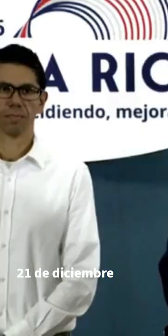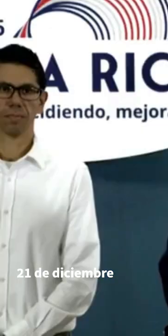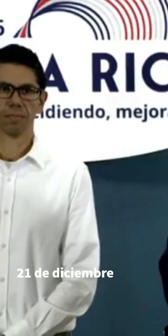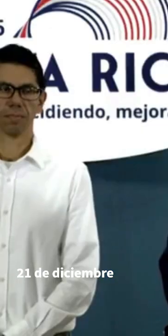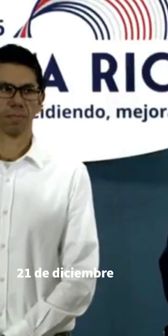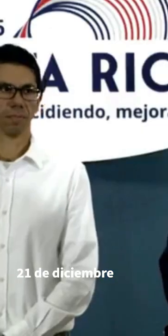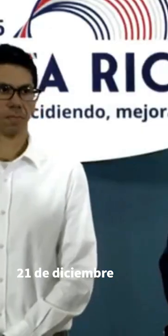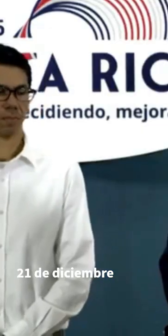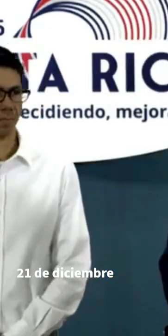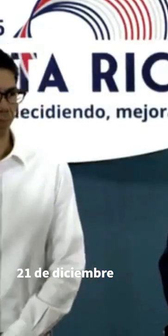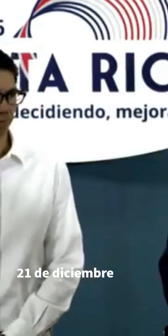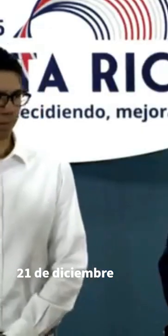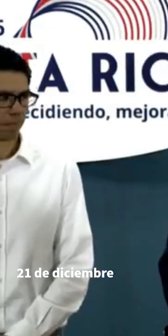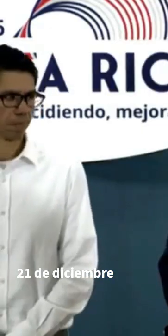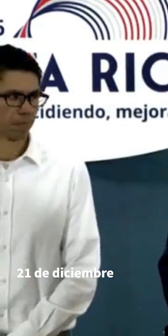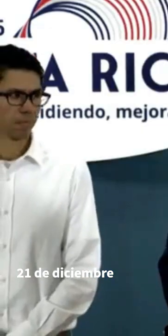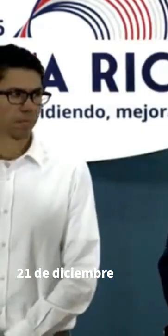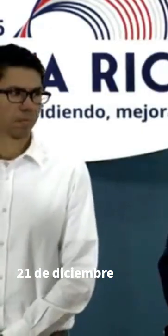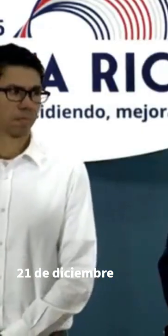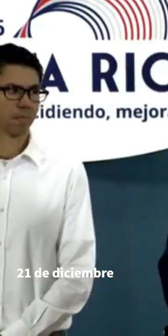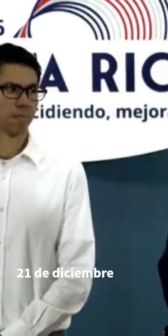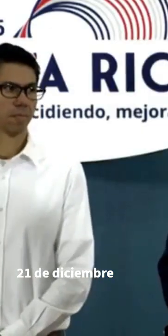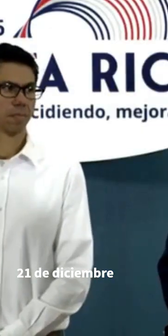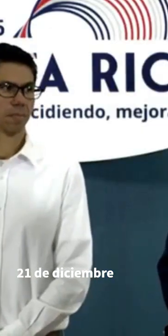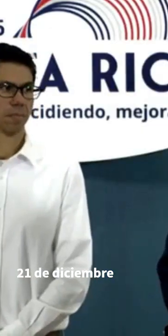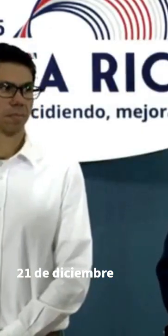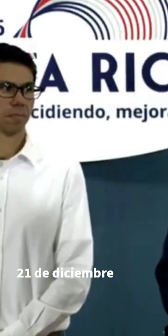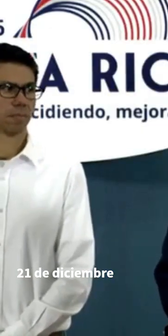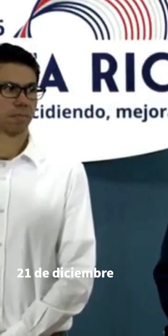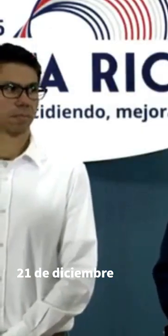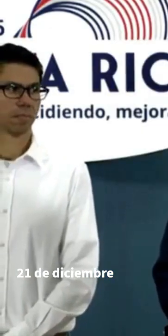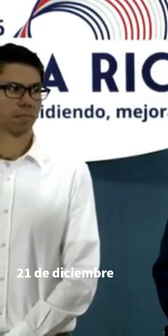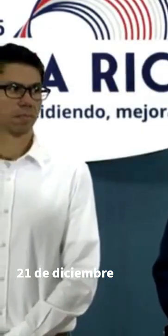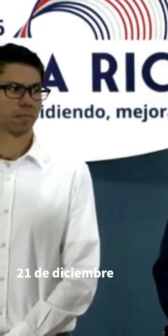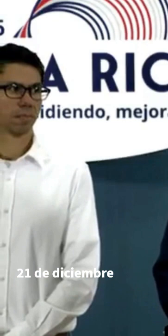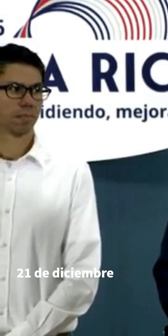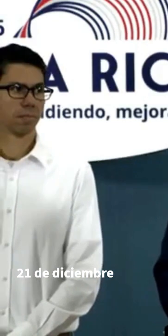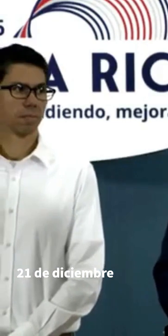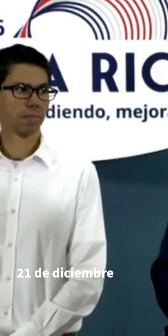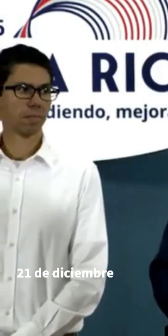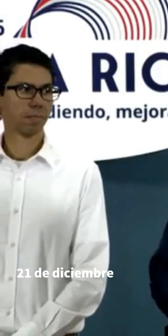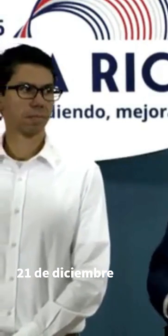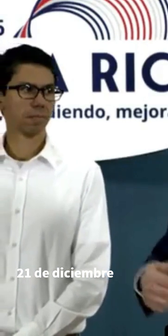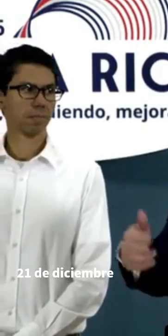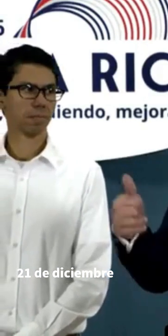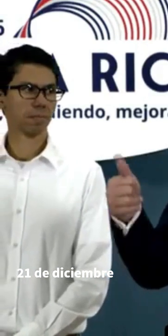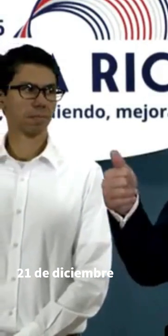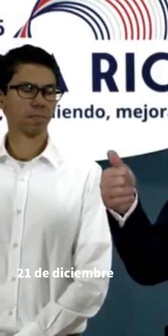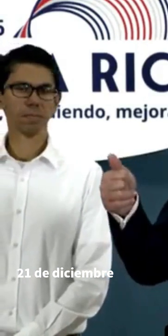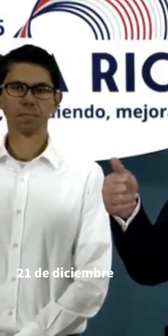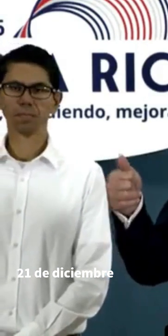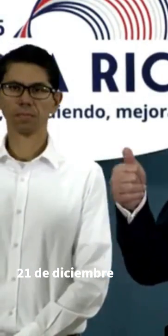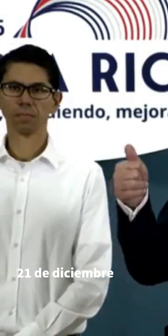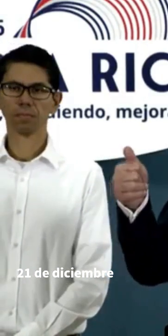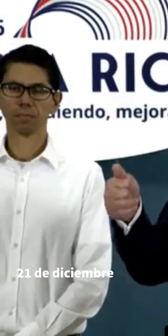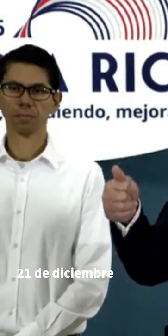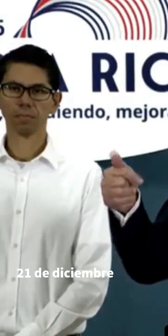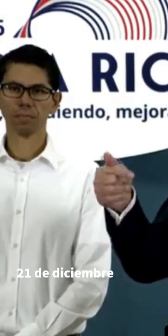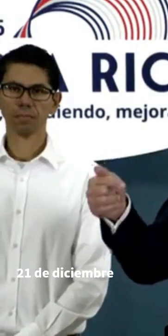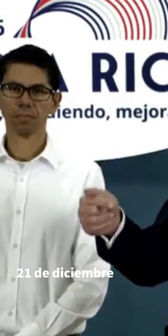El pueblo de Occidente, de Alajuela, pueblos como